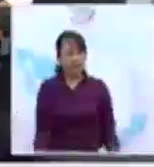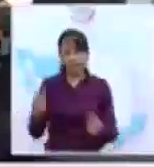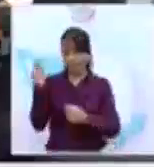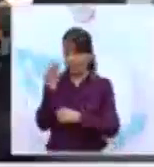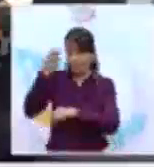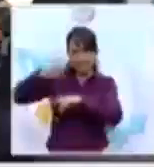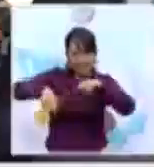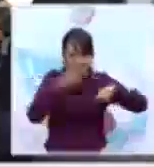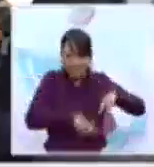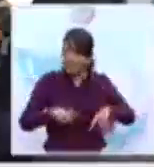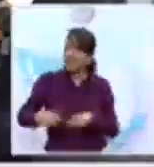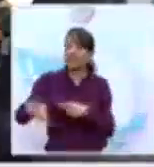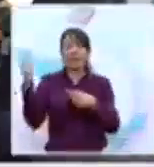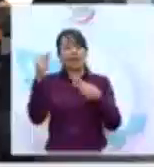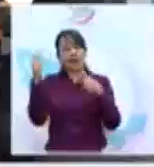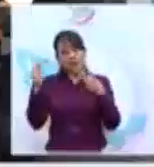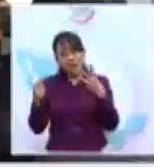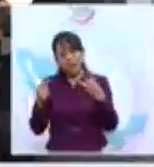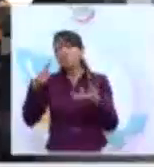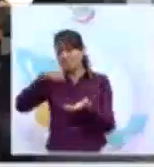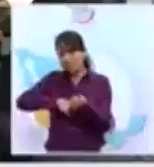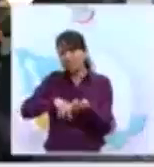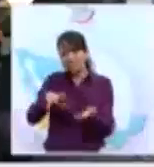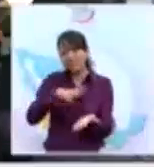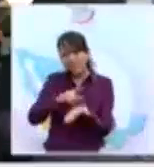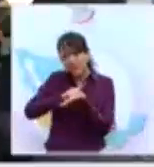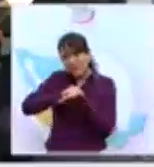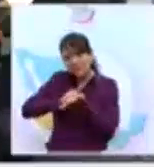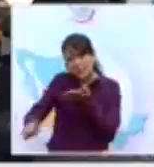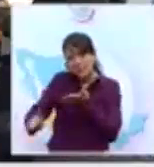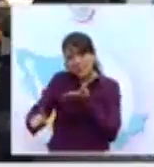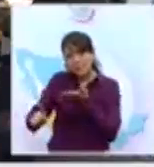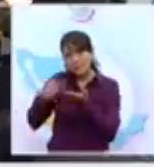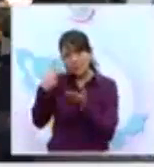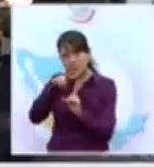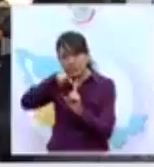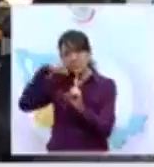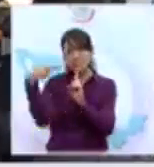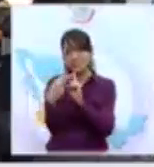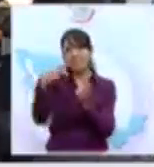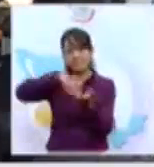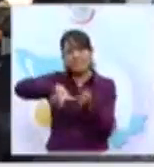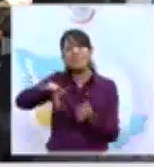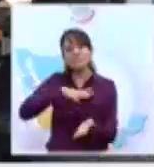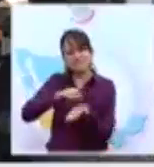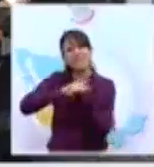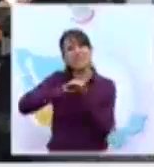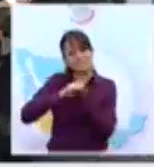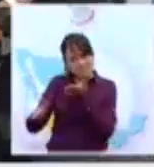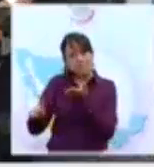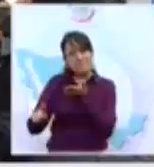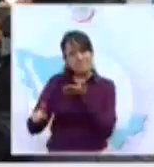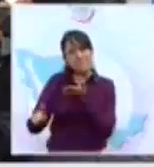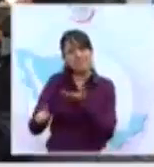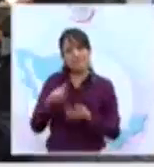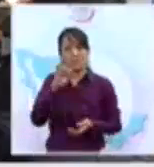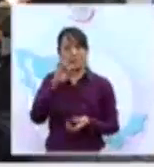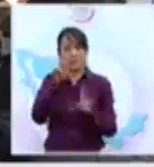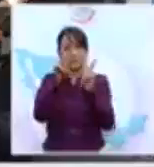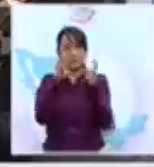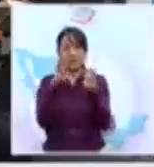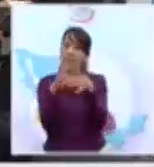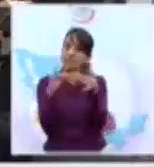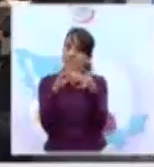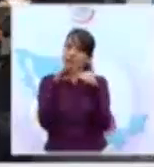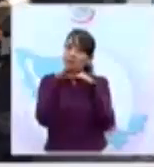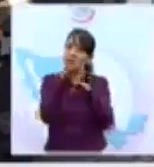la pobreza, están basados en derechos, o sea, tienen un enfoque de derechos y habla de la pobreza multidimensional